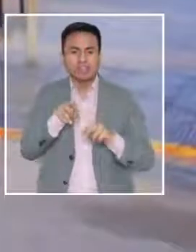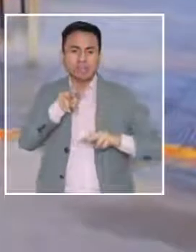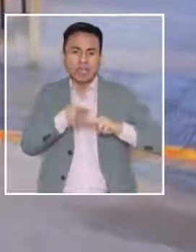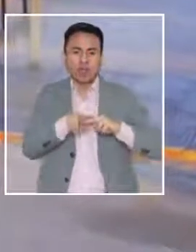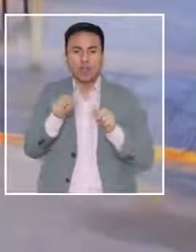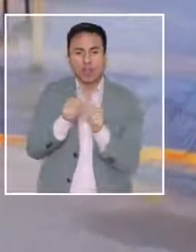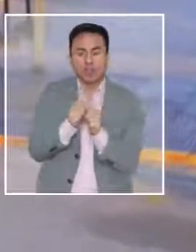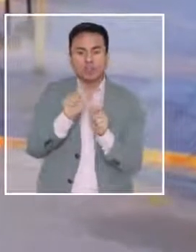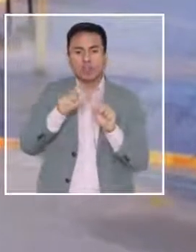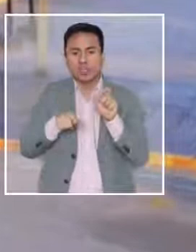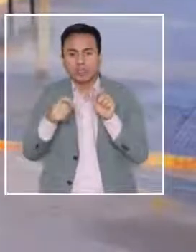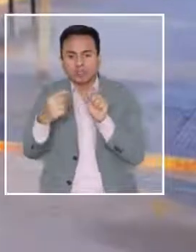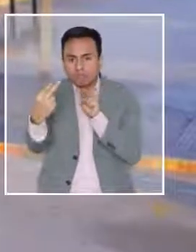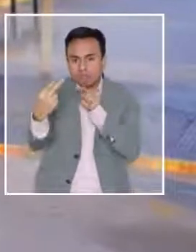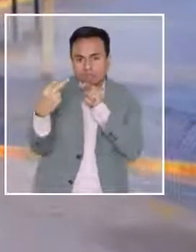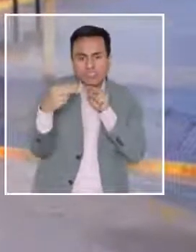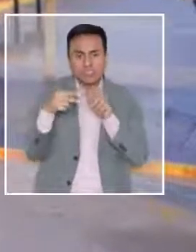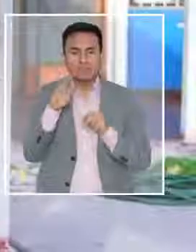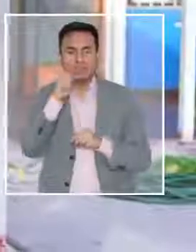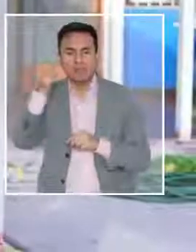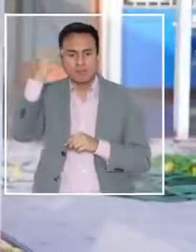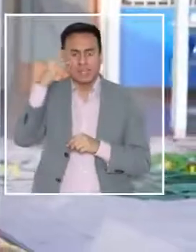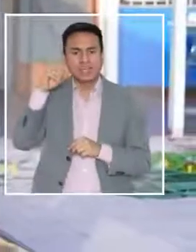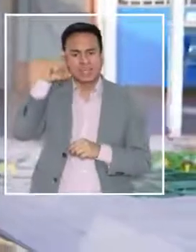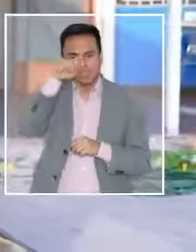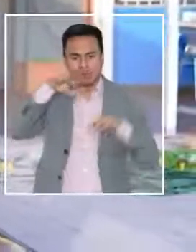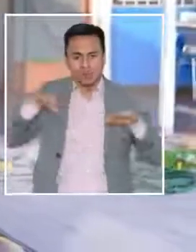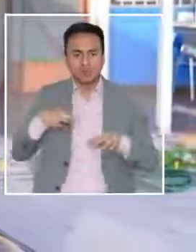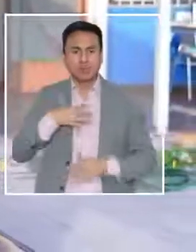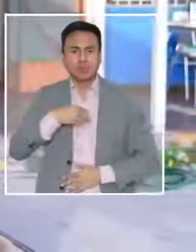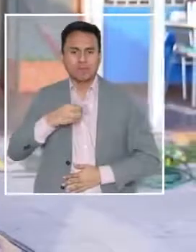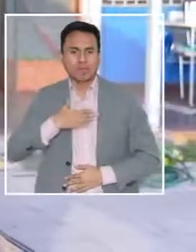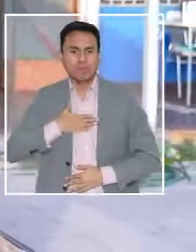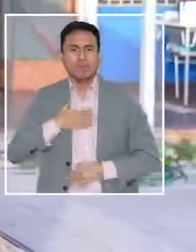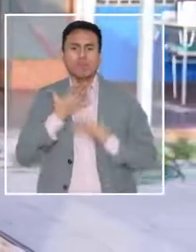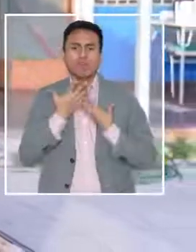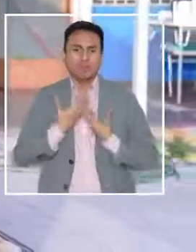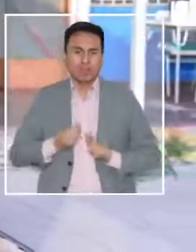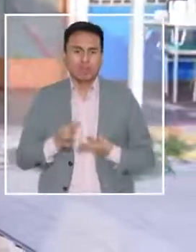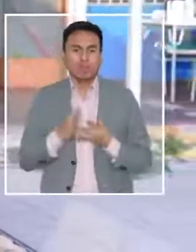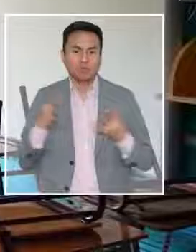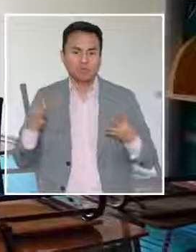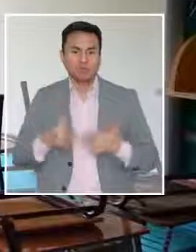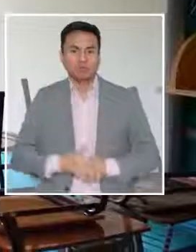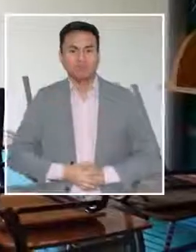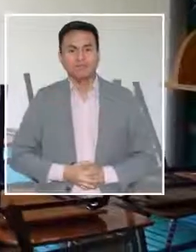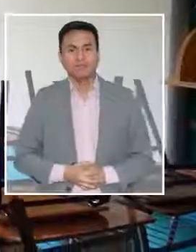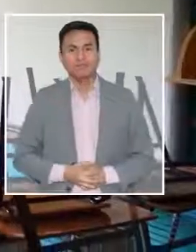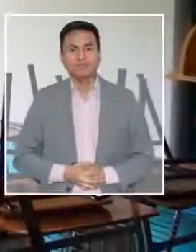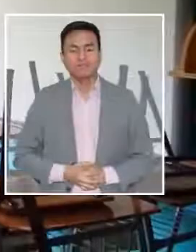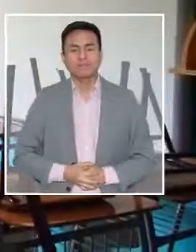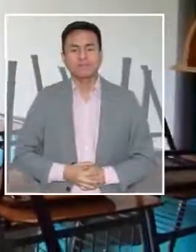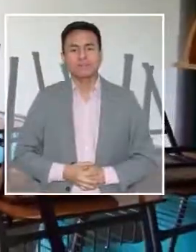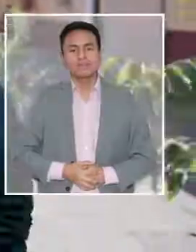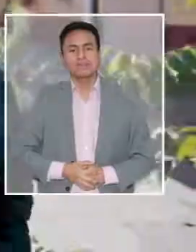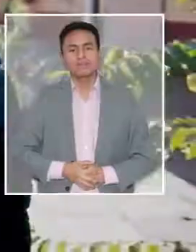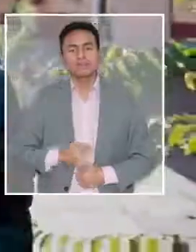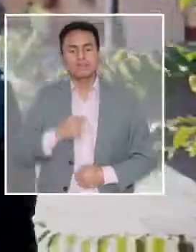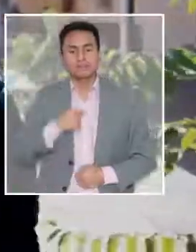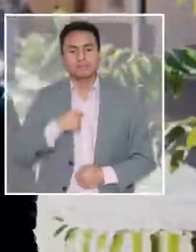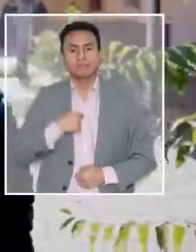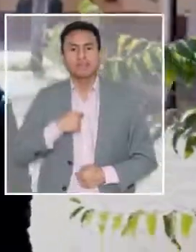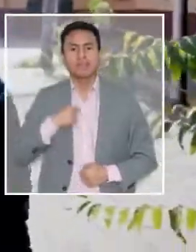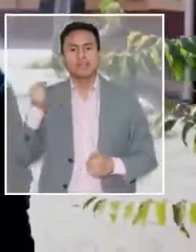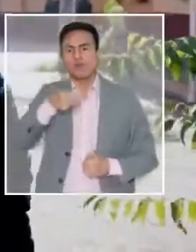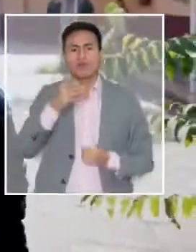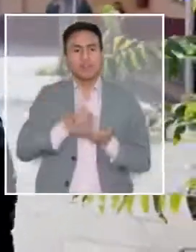era estar sentados con ellos ahí de punto fijo. El aprendizaje nos costó mucho con mi hijo, se frustraba mucho. Falté muchos